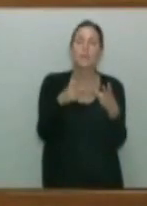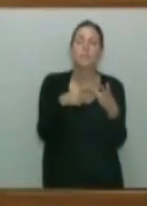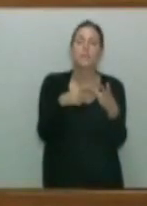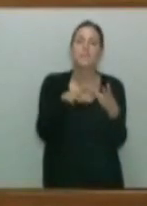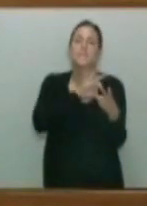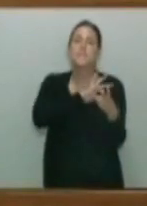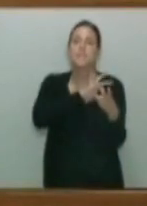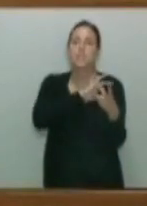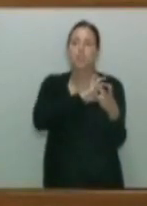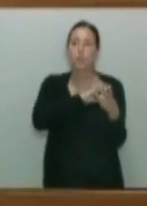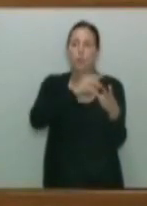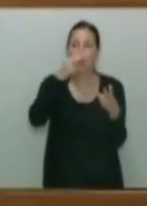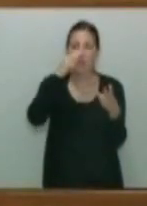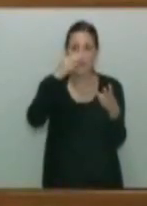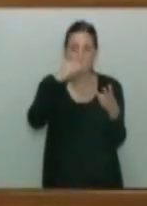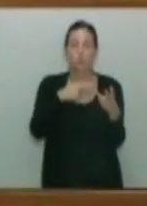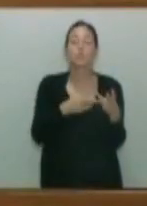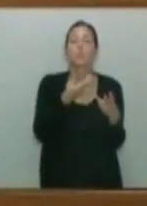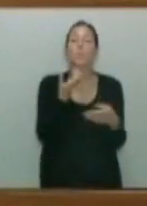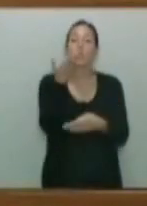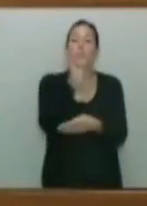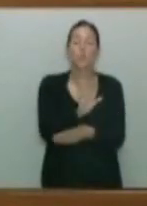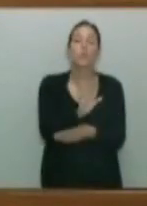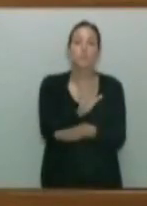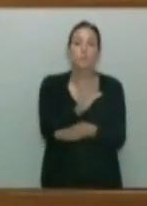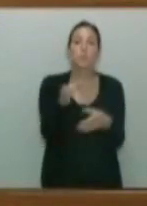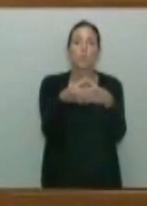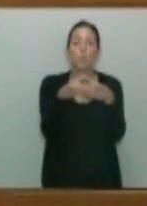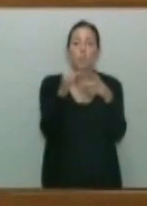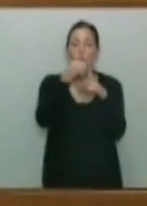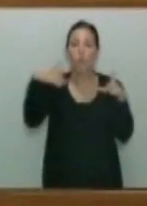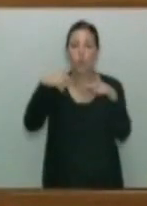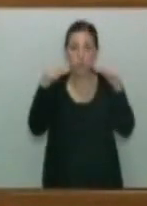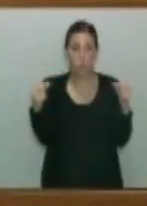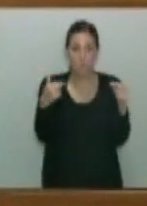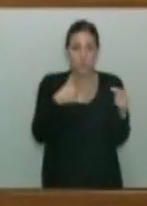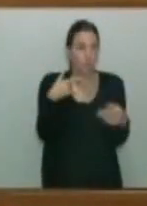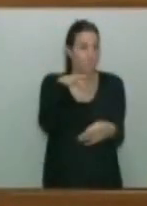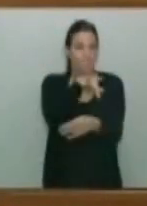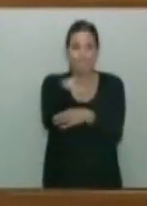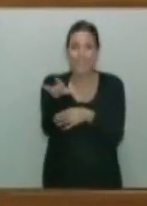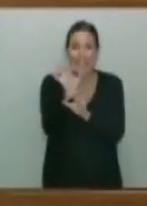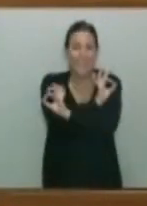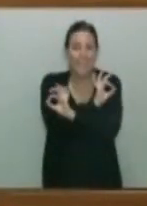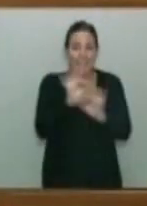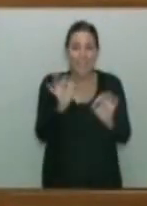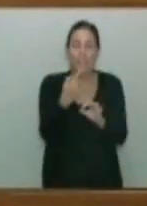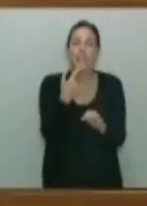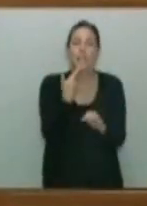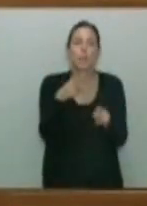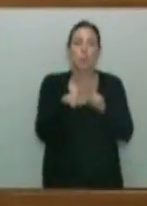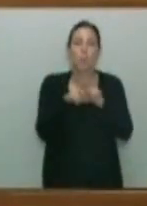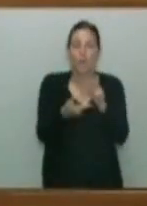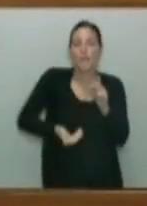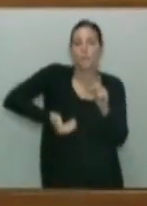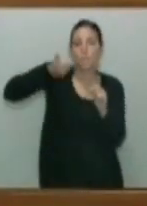el señor Álvarez Cascos, el portavoz del Grupo Foro Asturias. No he engañado a nadie, siempre he dicho que este era para nosotros un punto central.